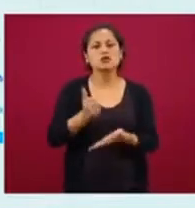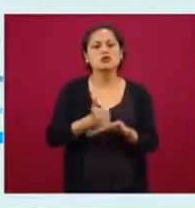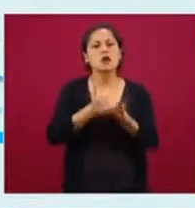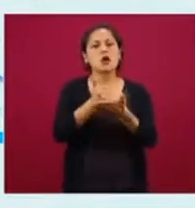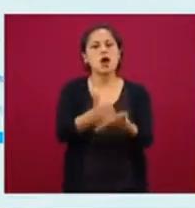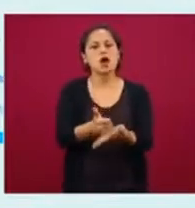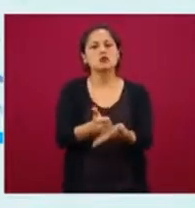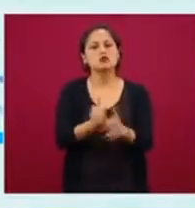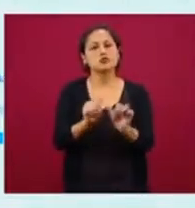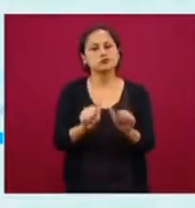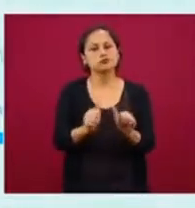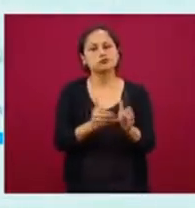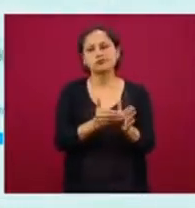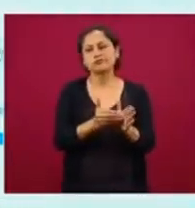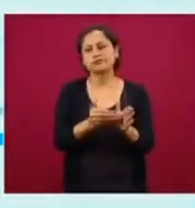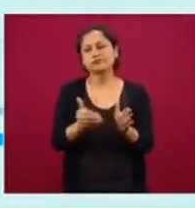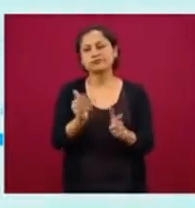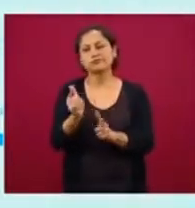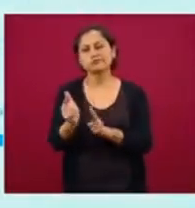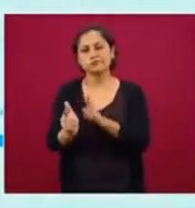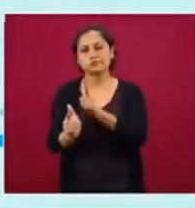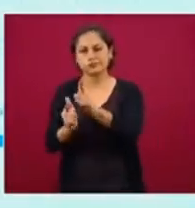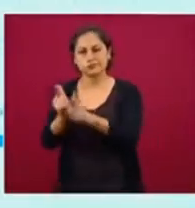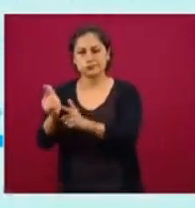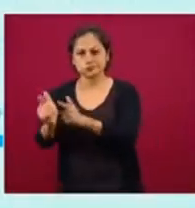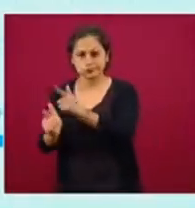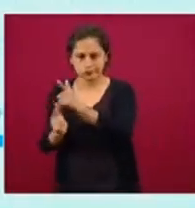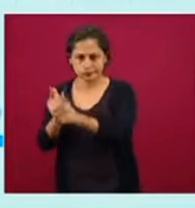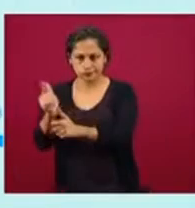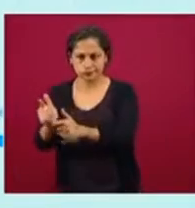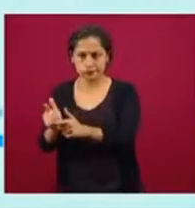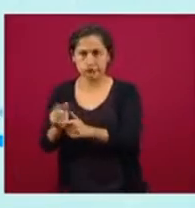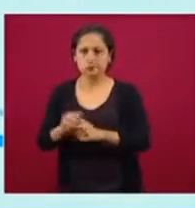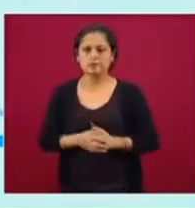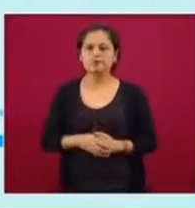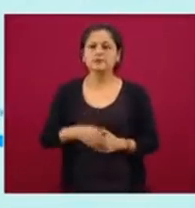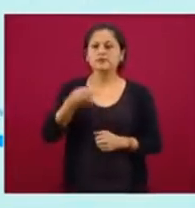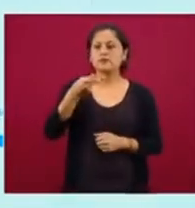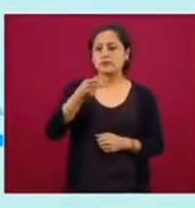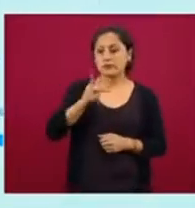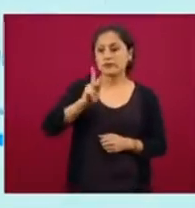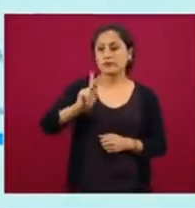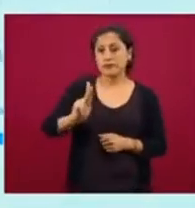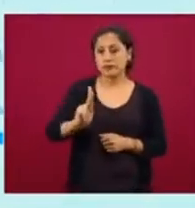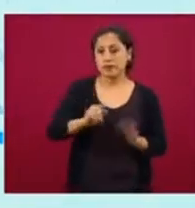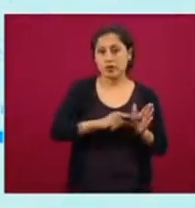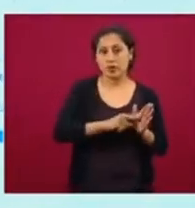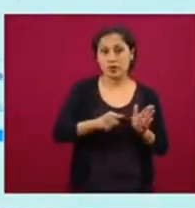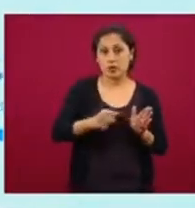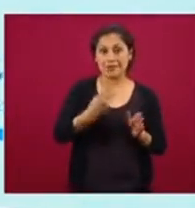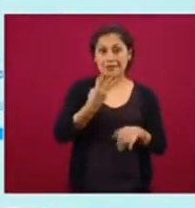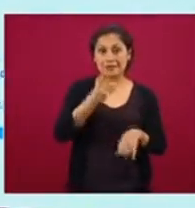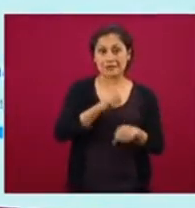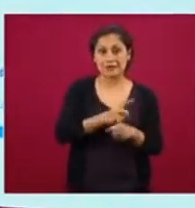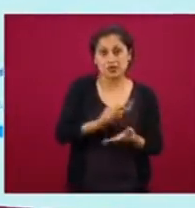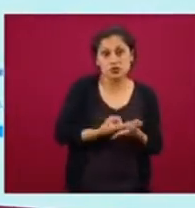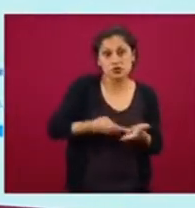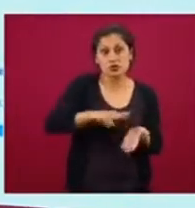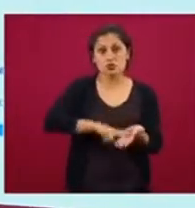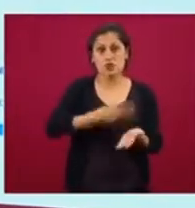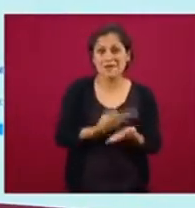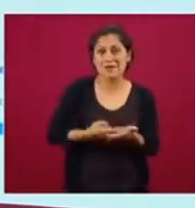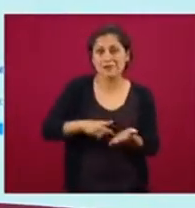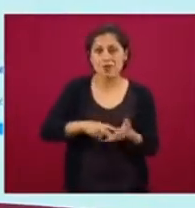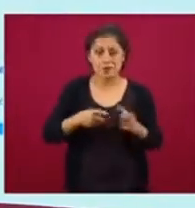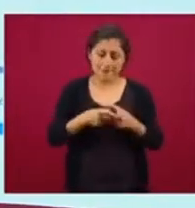un cambio lento, pero donde pasamos de duplicar nuestra epidemia cada 3 días, aquí,